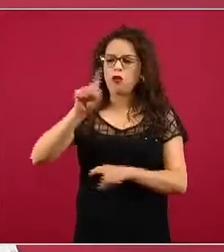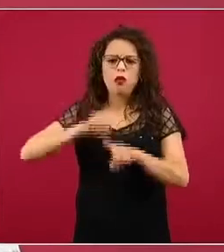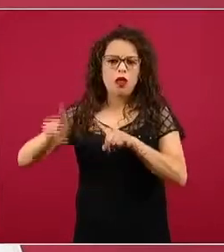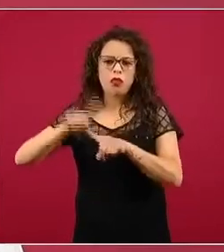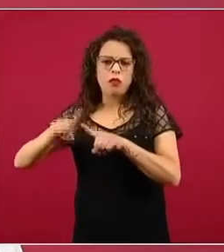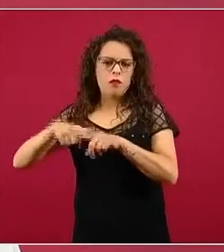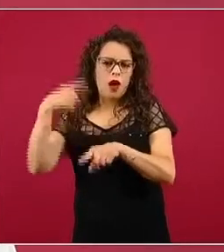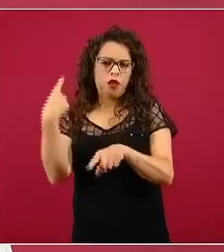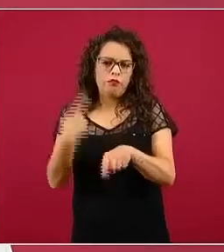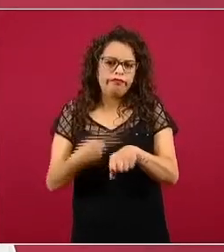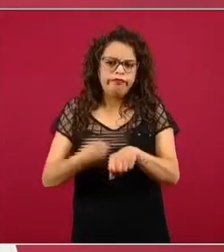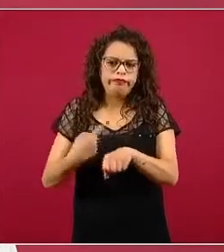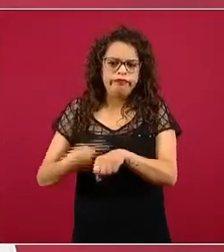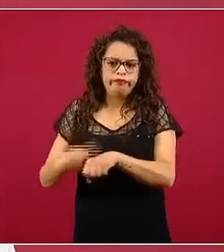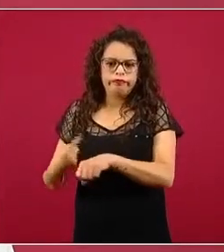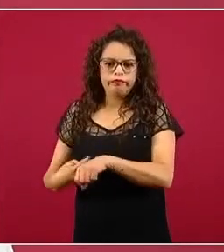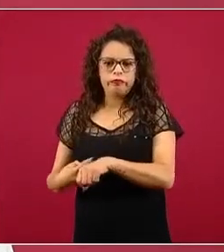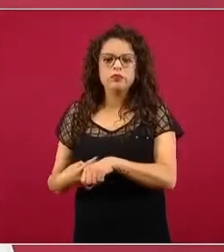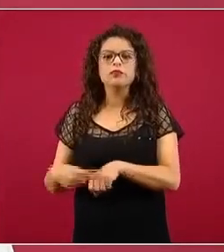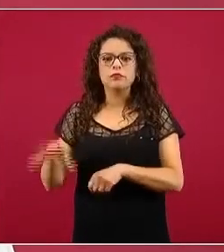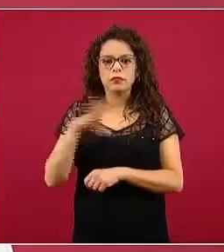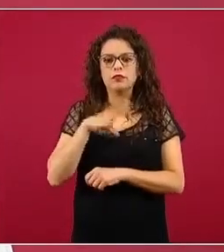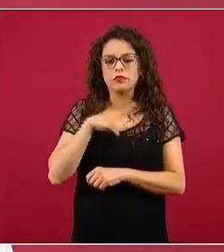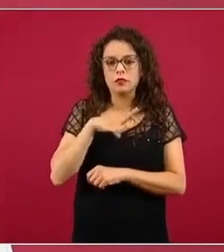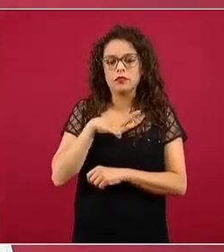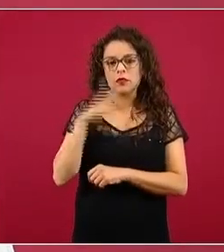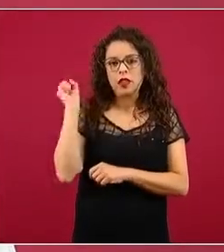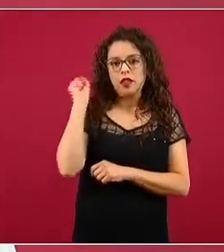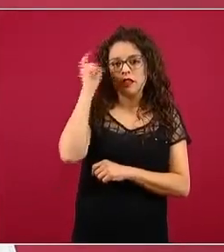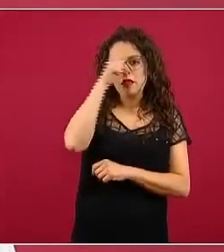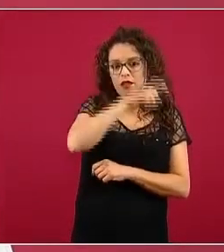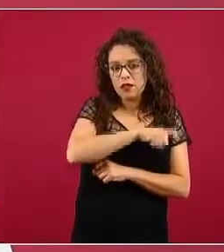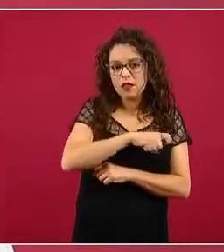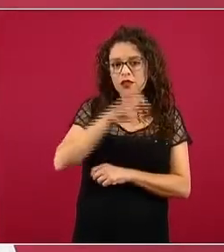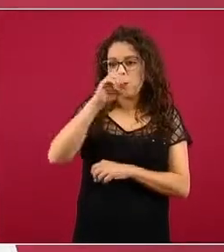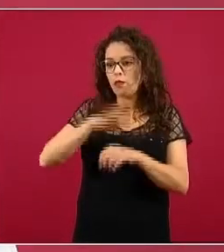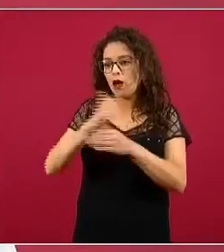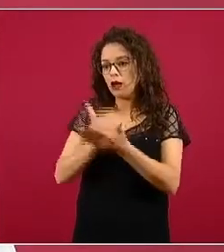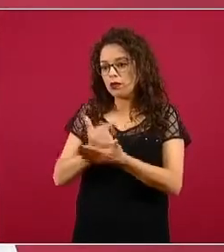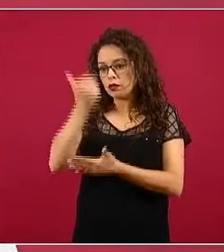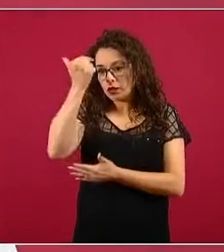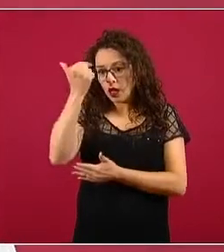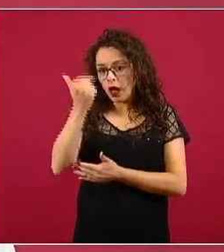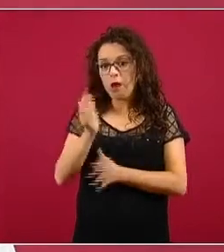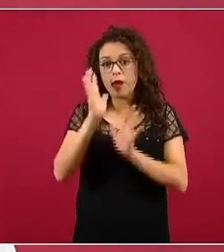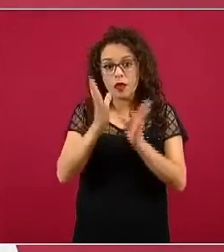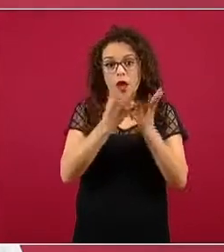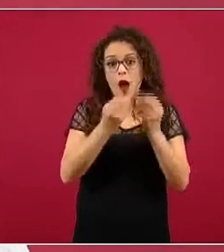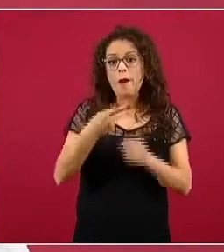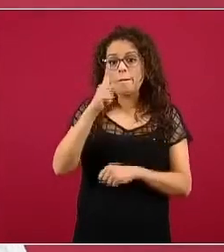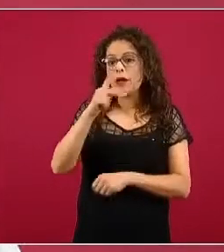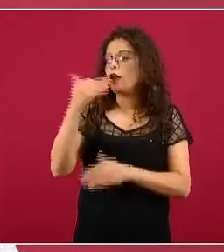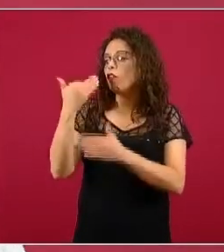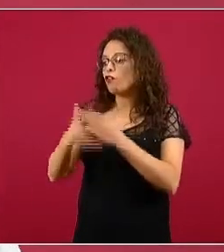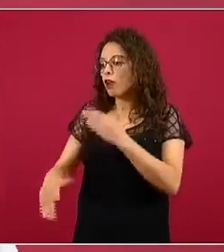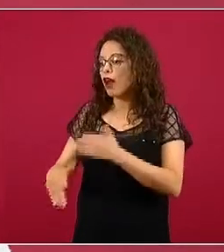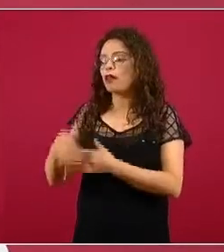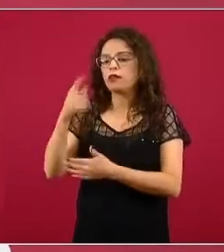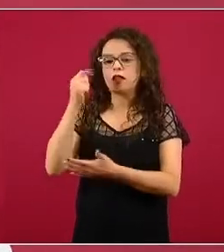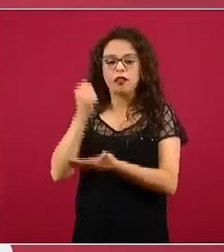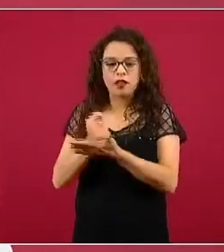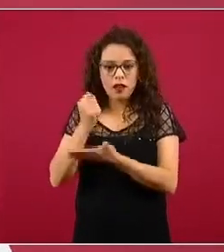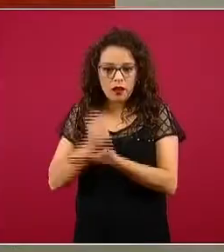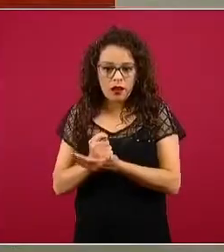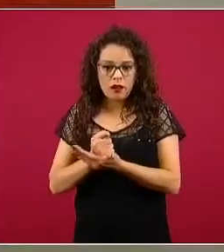en su momento producen secuelas, complicaciones o dejan cicatrices en